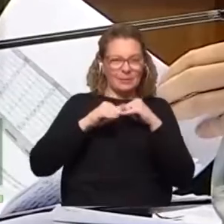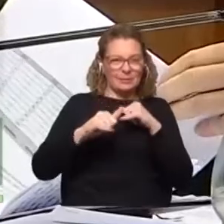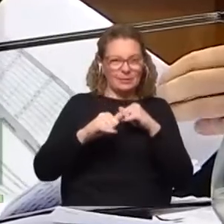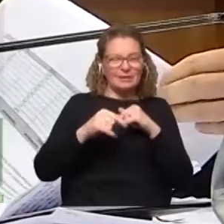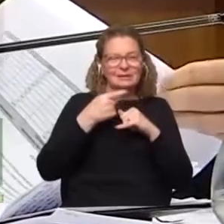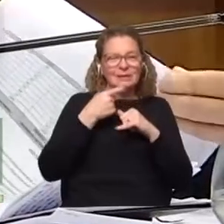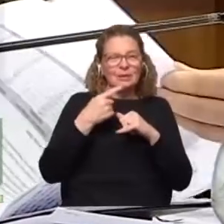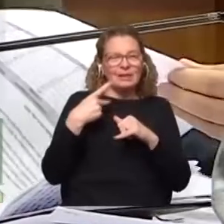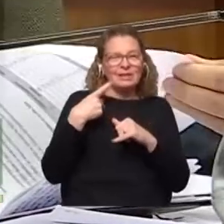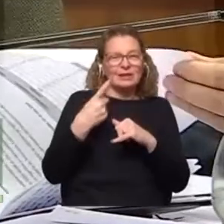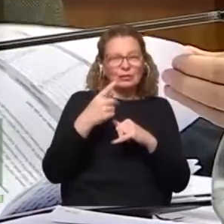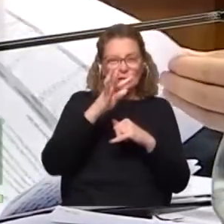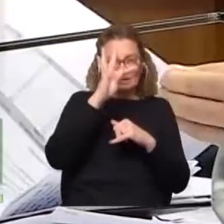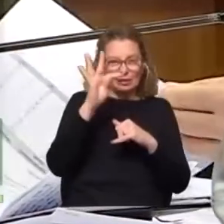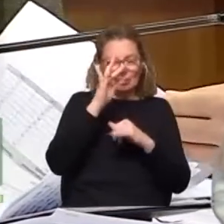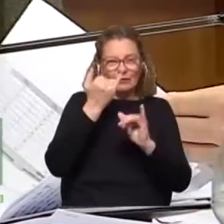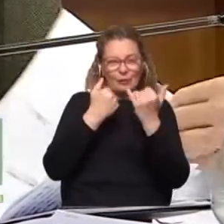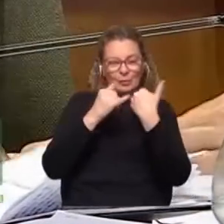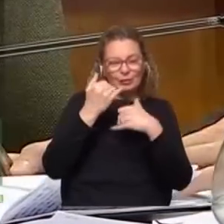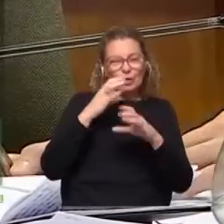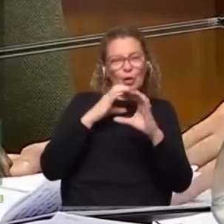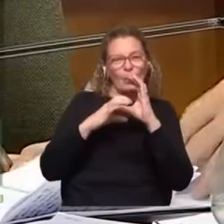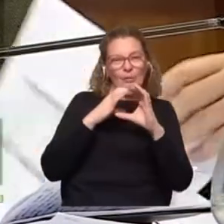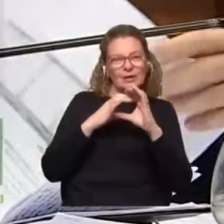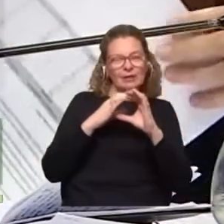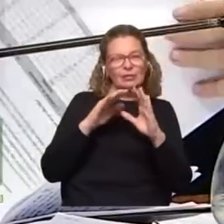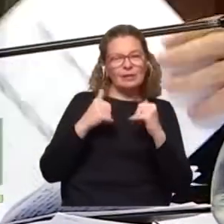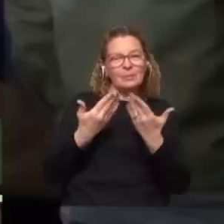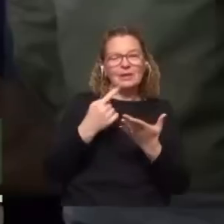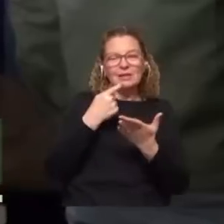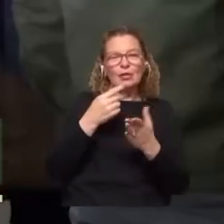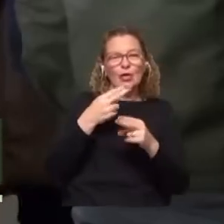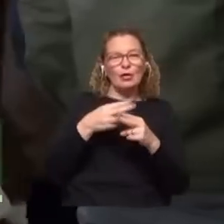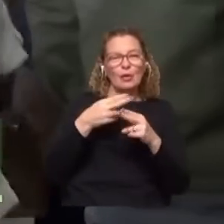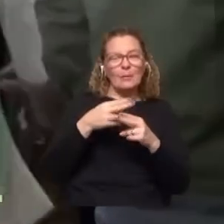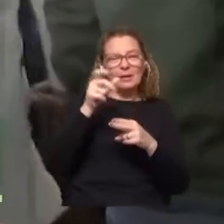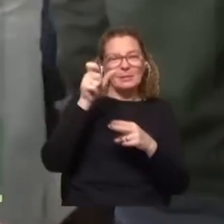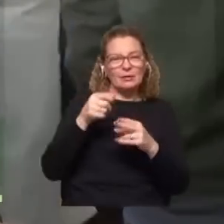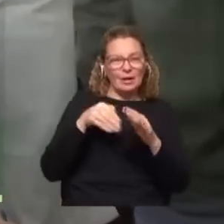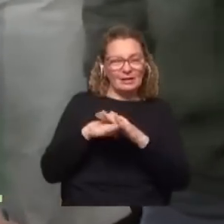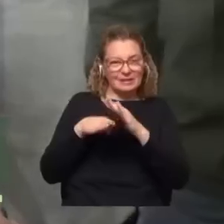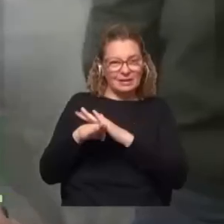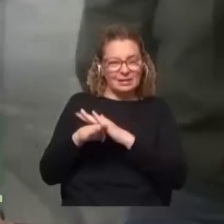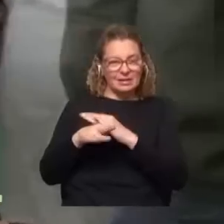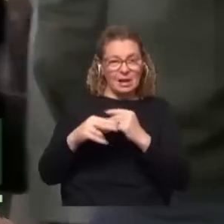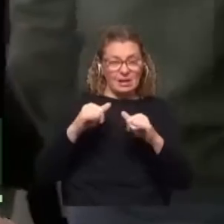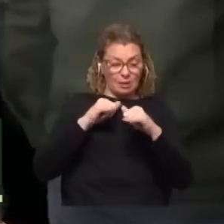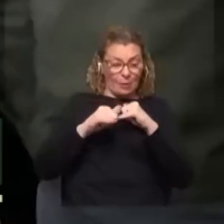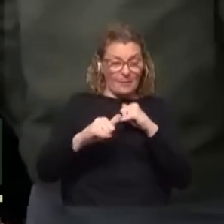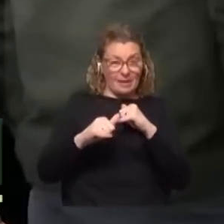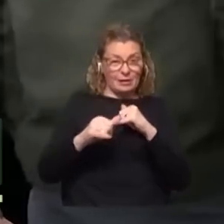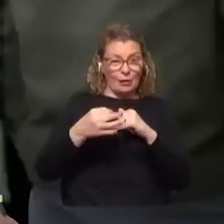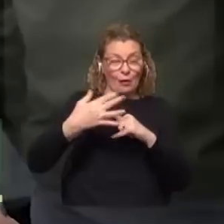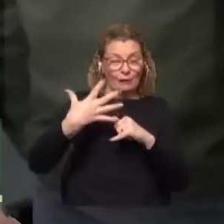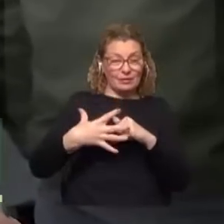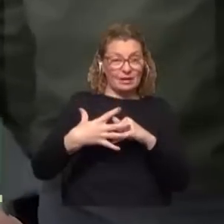el director de tecnología de la información y comunicaciones también brindó los nombres de los funcionarios que accedían a la casilla de correo oficial